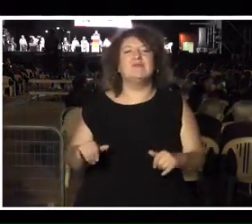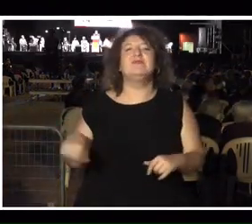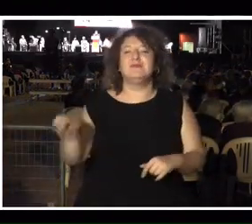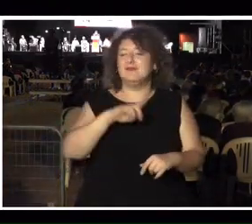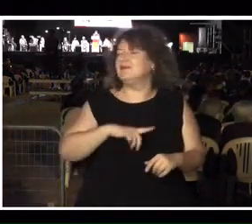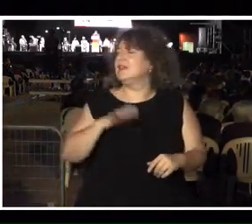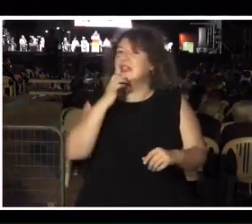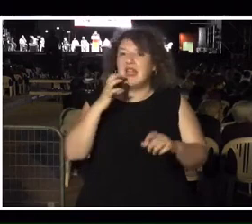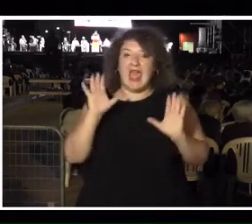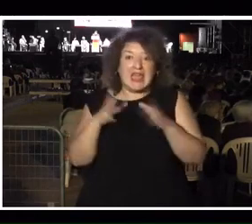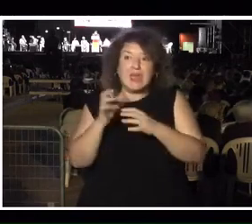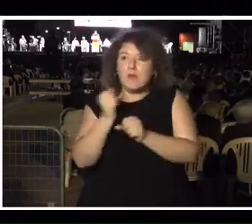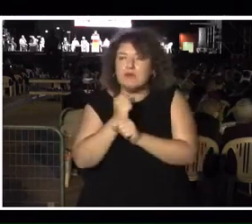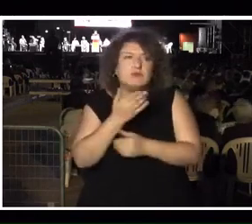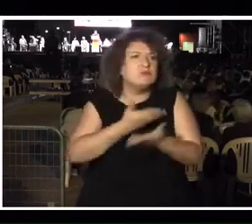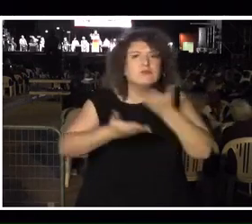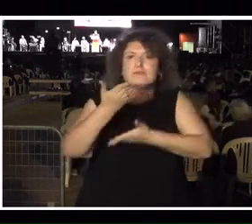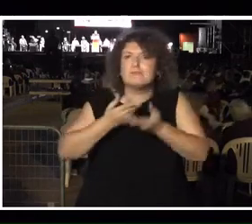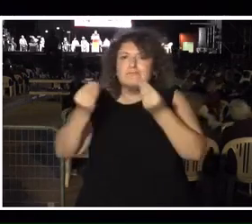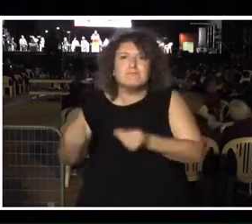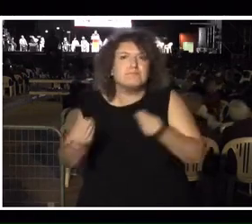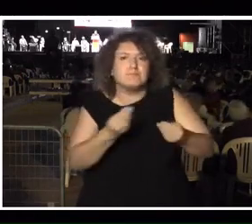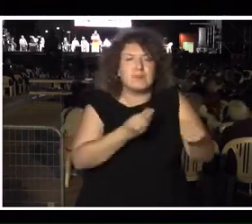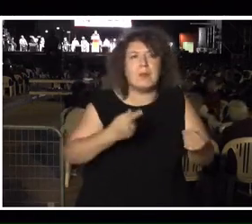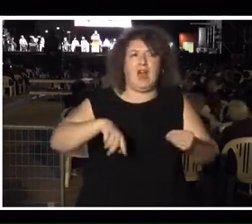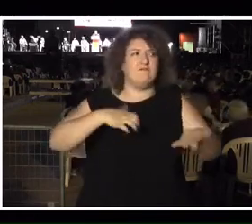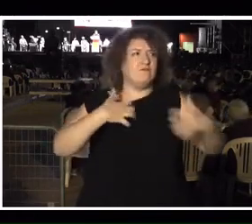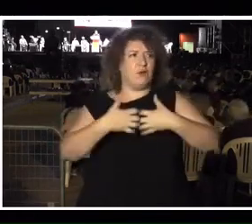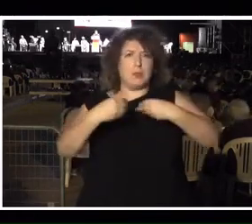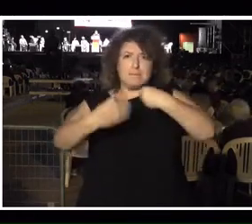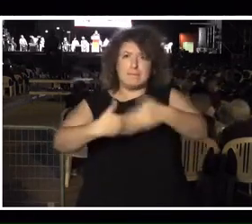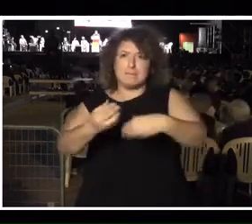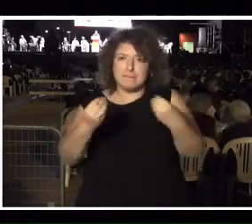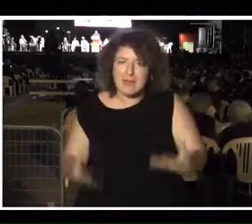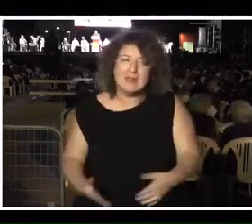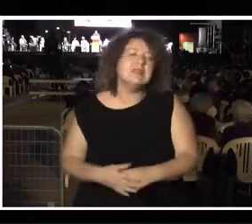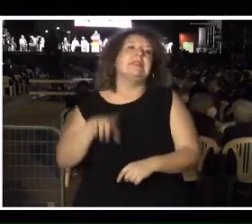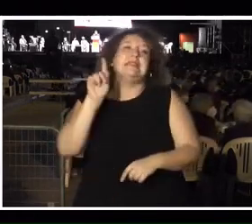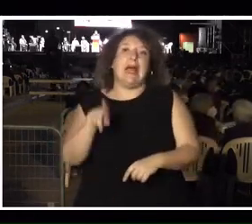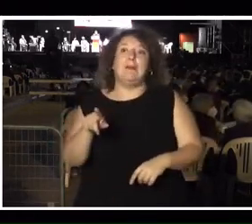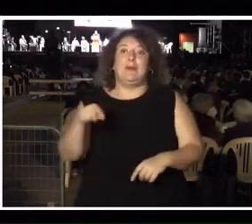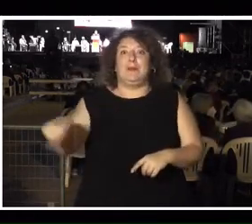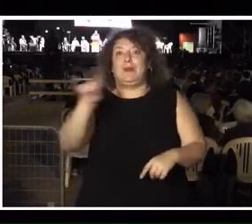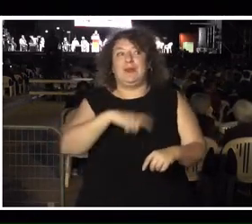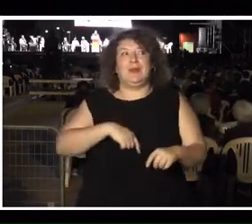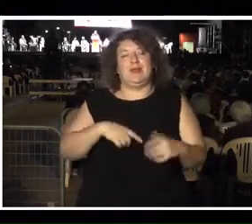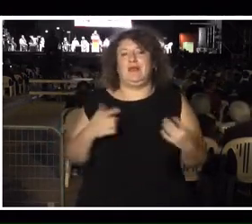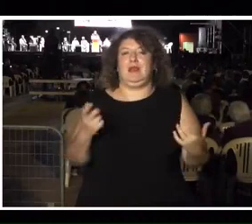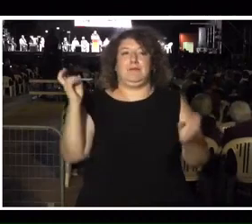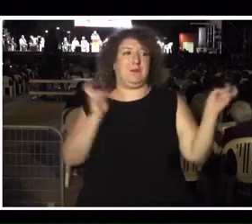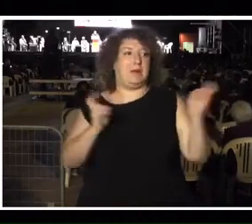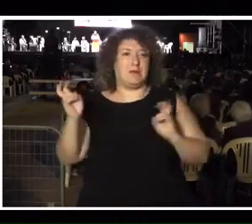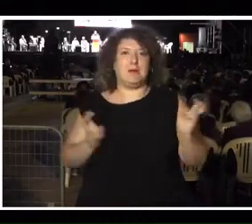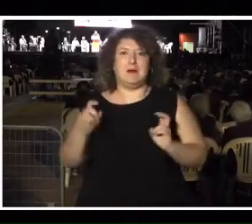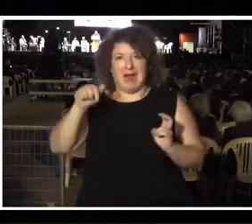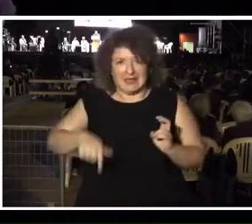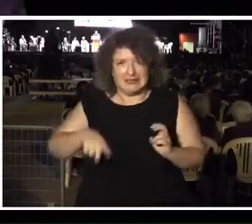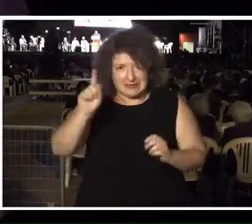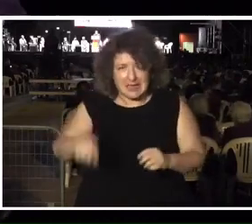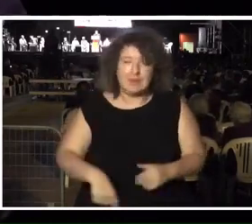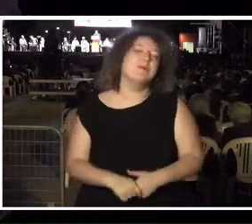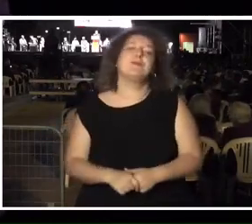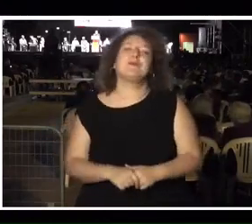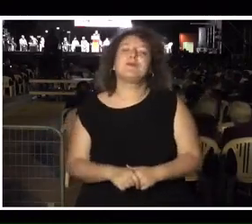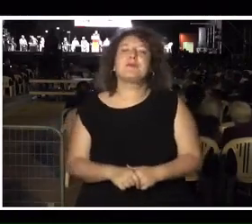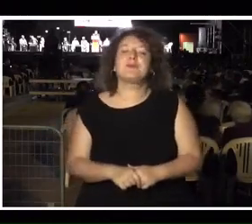hace que todo funcione y esté a punto, y cómo no, a vosotros y a vosotras, las personas que nos acompañáis en este evento. En